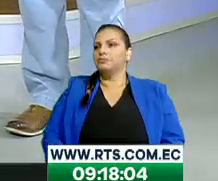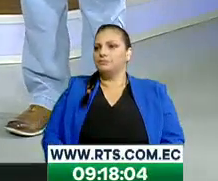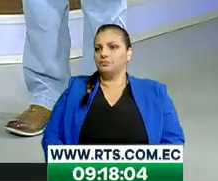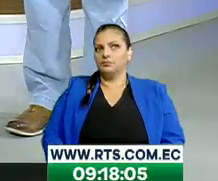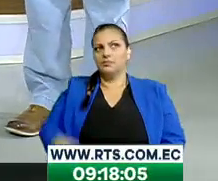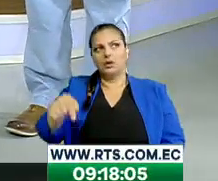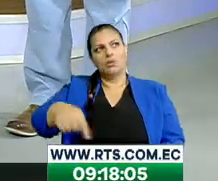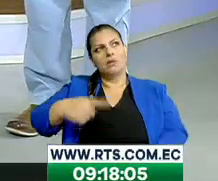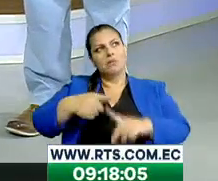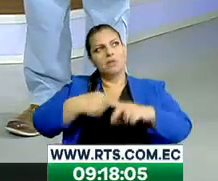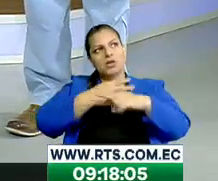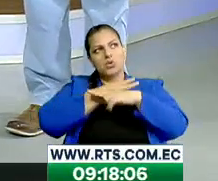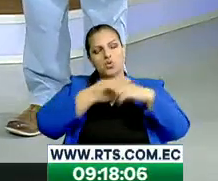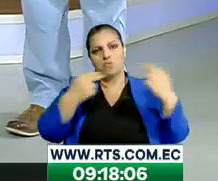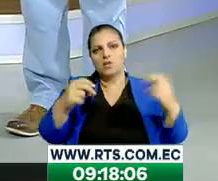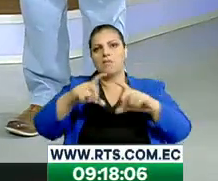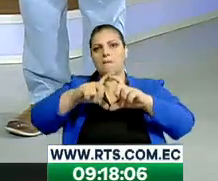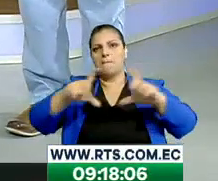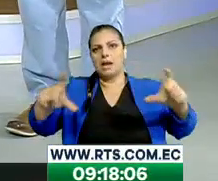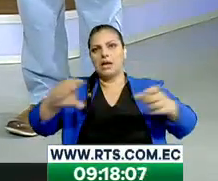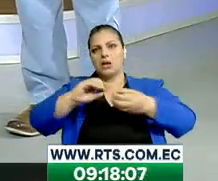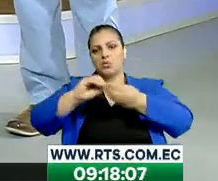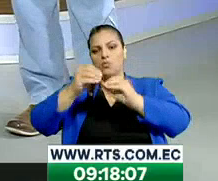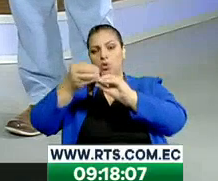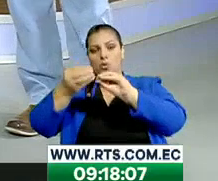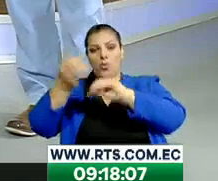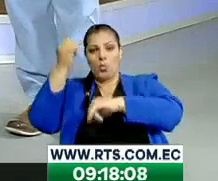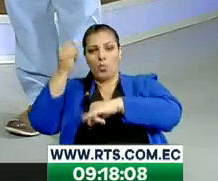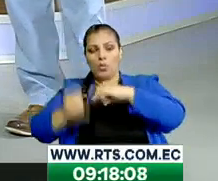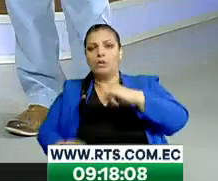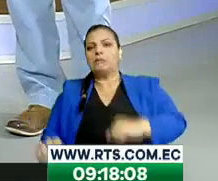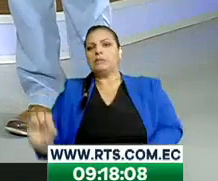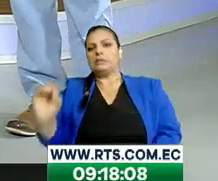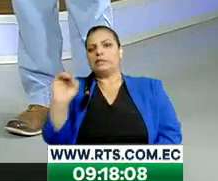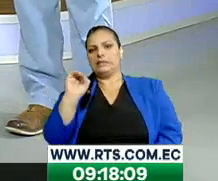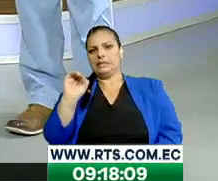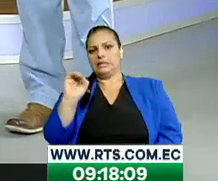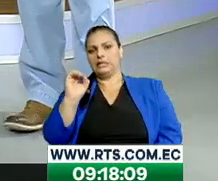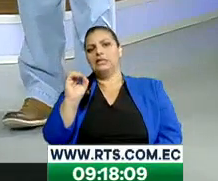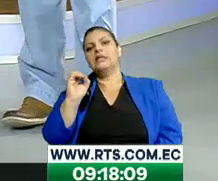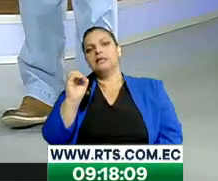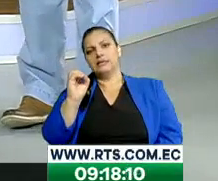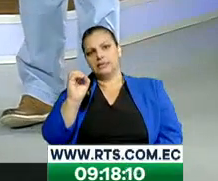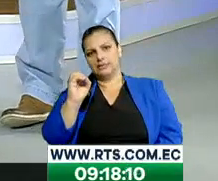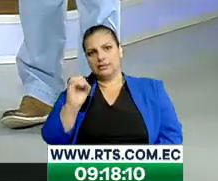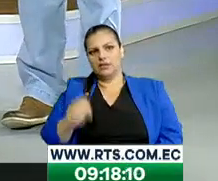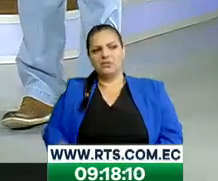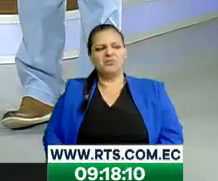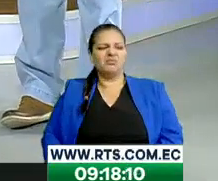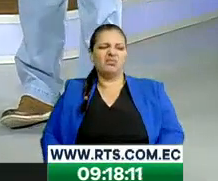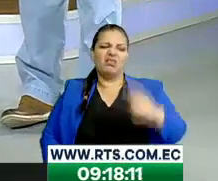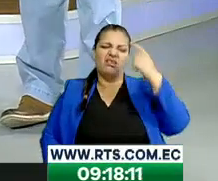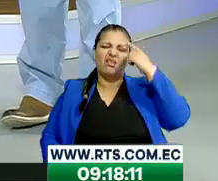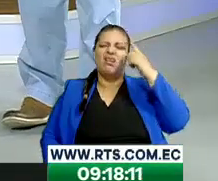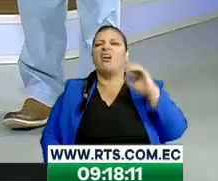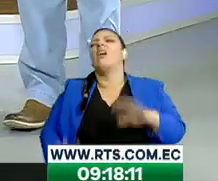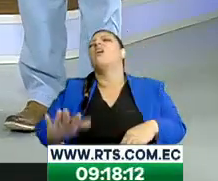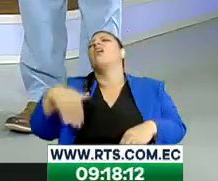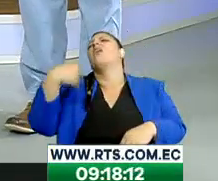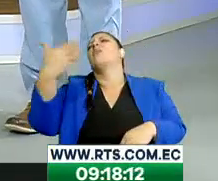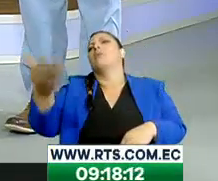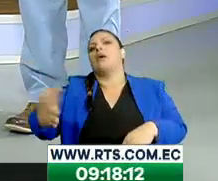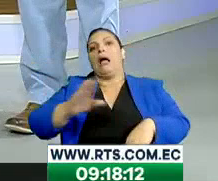dígito cero, matriculando el dígito cero. Si no lo hacemos hasta diciembre, toca pagar una multa de $50 a todos los vehículos que no han